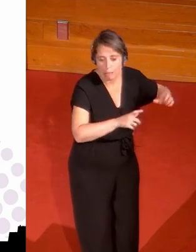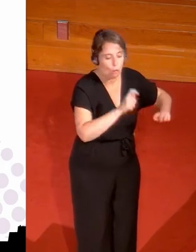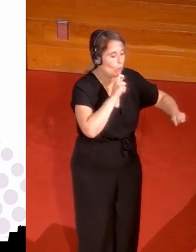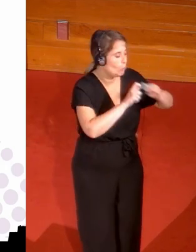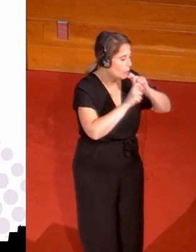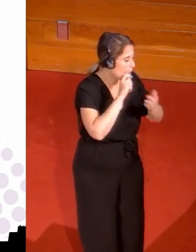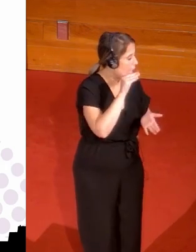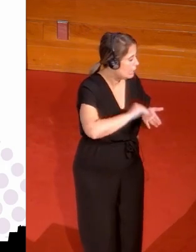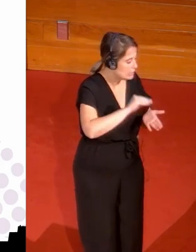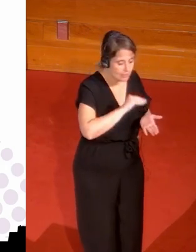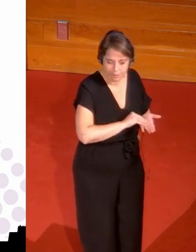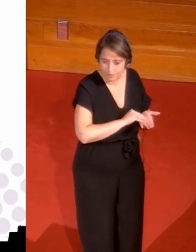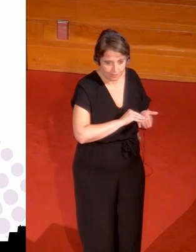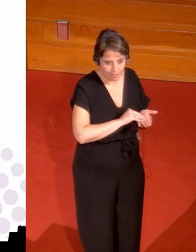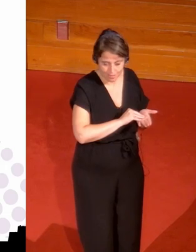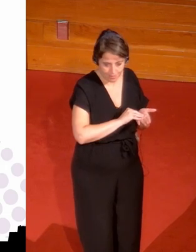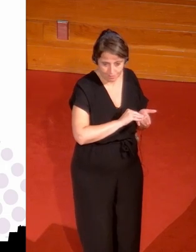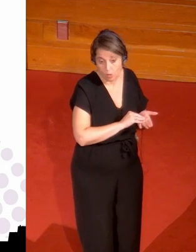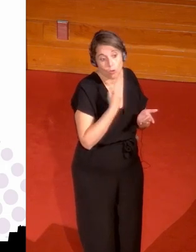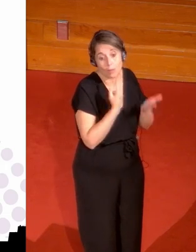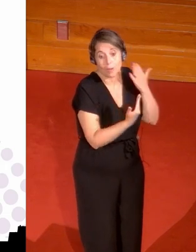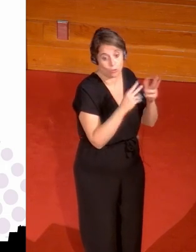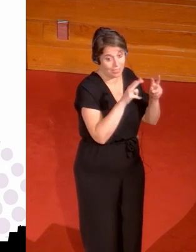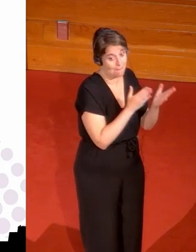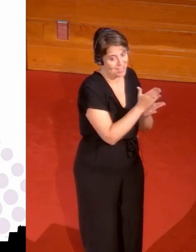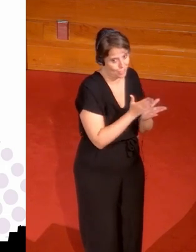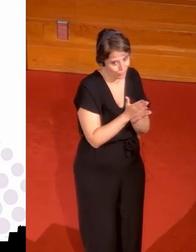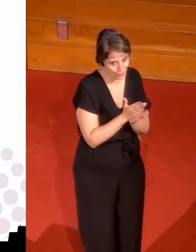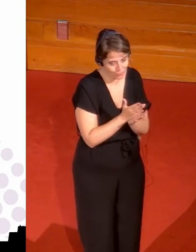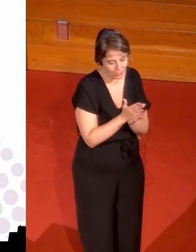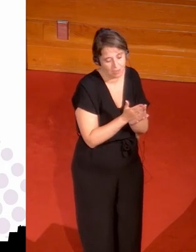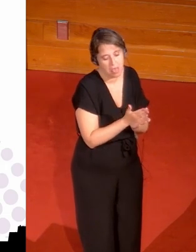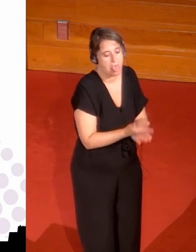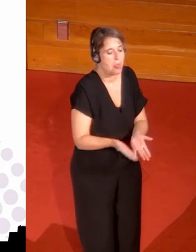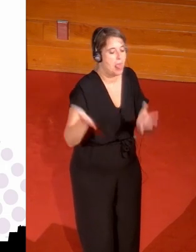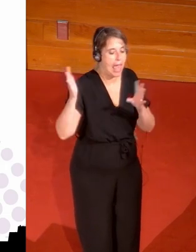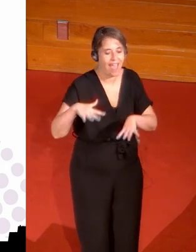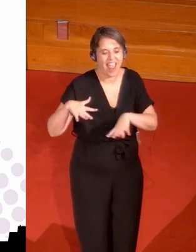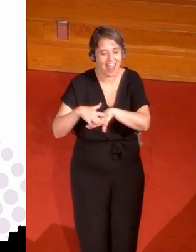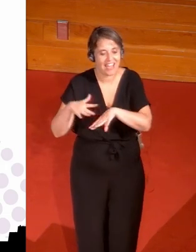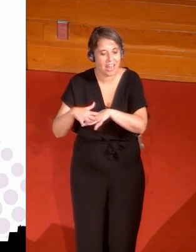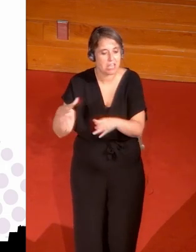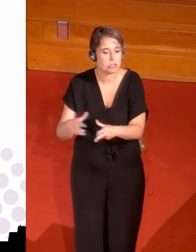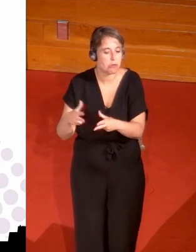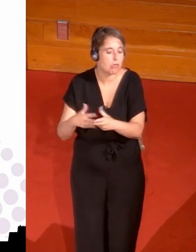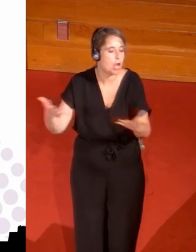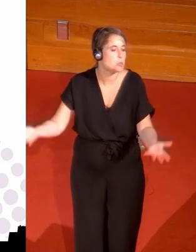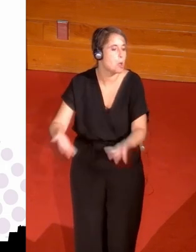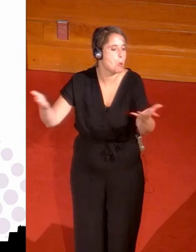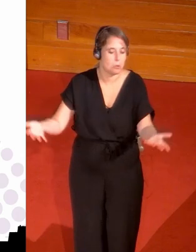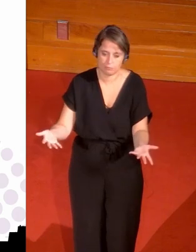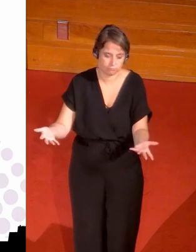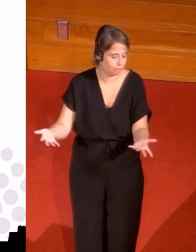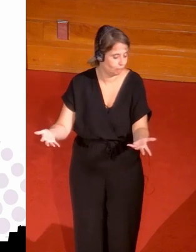escrita la televisión no sé qué no sé cuantos y se considera que bueno Esto de las redes sociales mucho ruido y